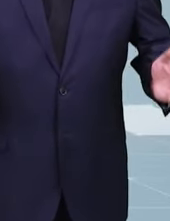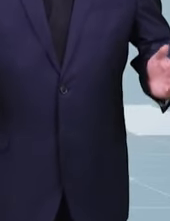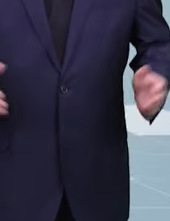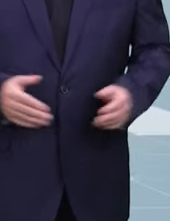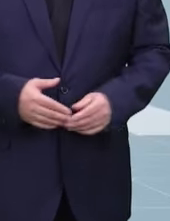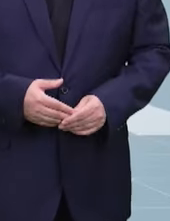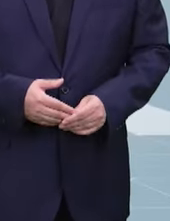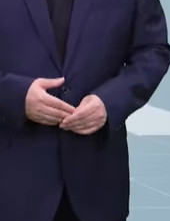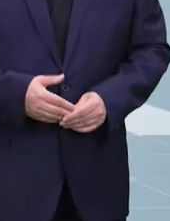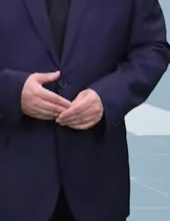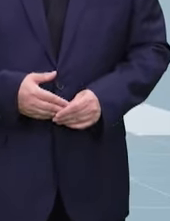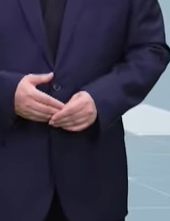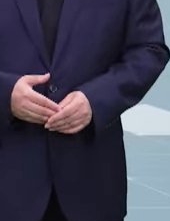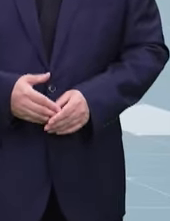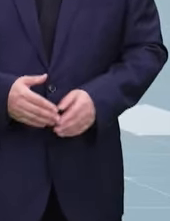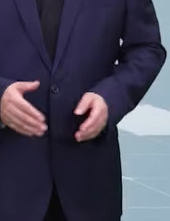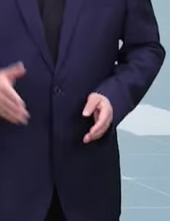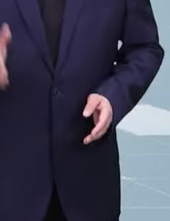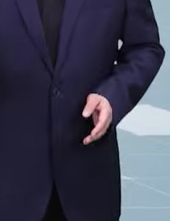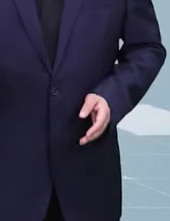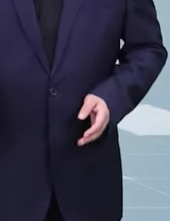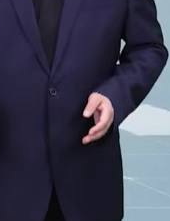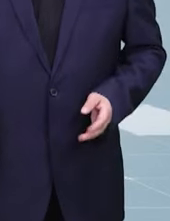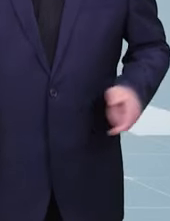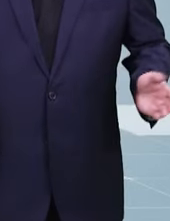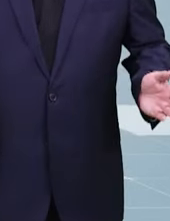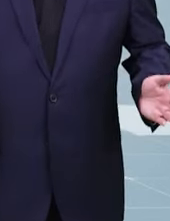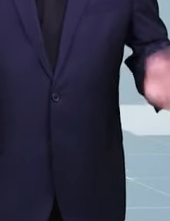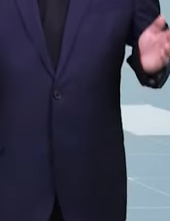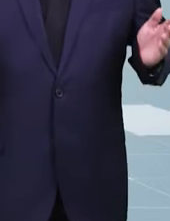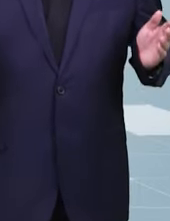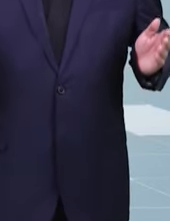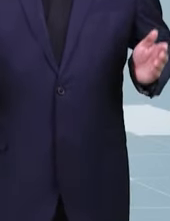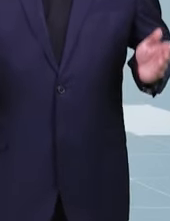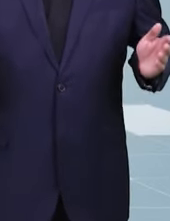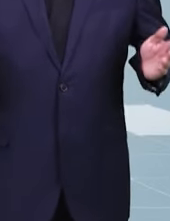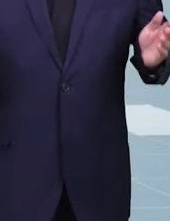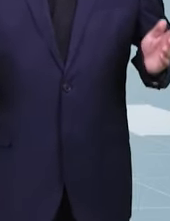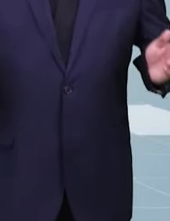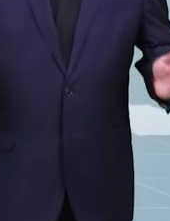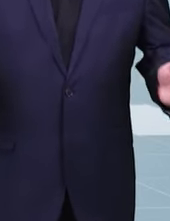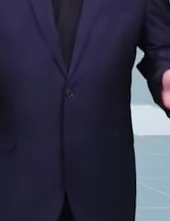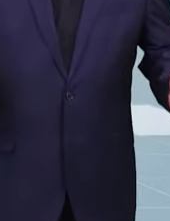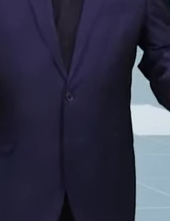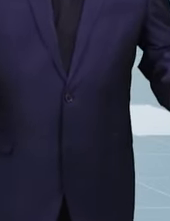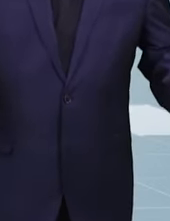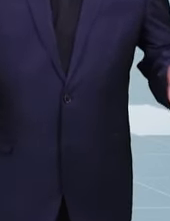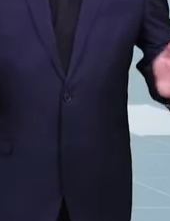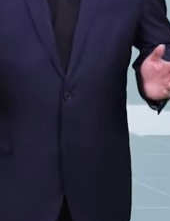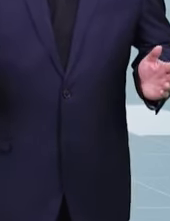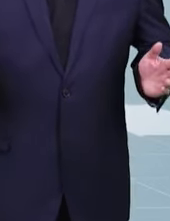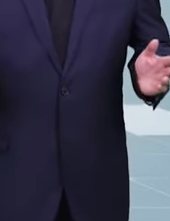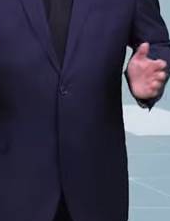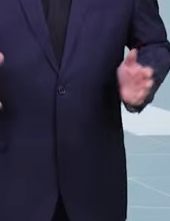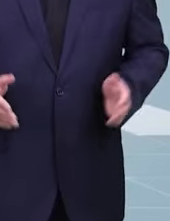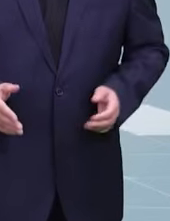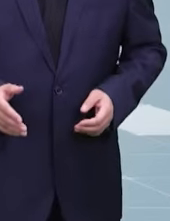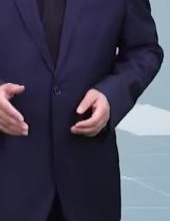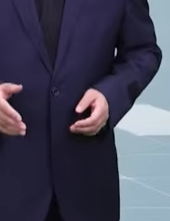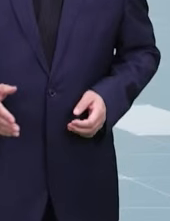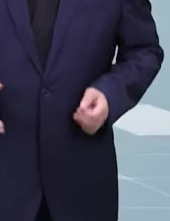ha marcado el comienzo en una nueva fase en la predicción meteorológica la ia está